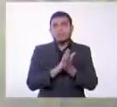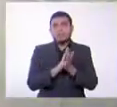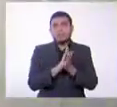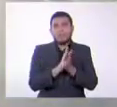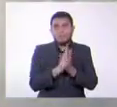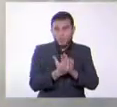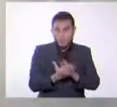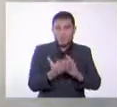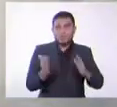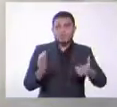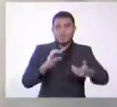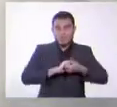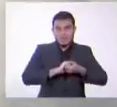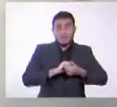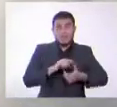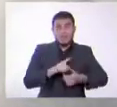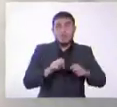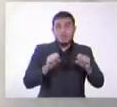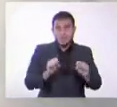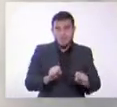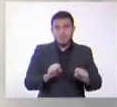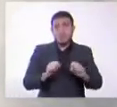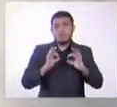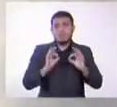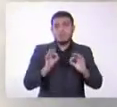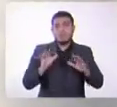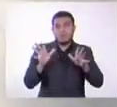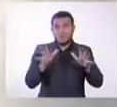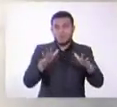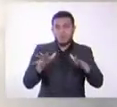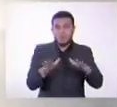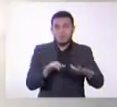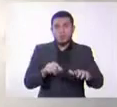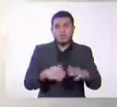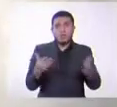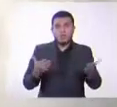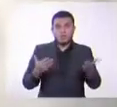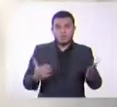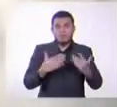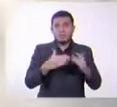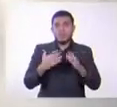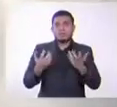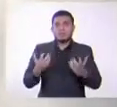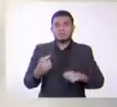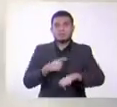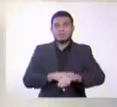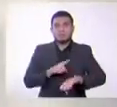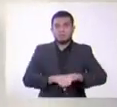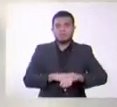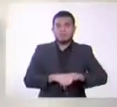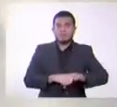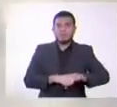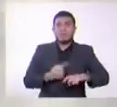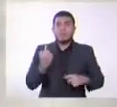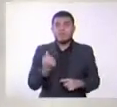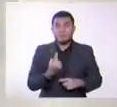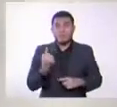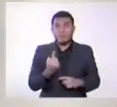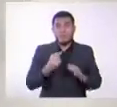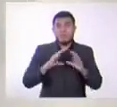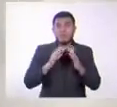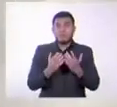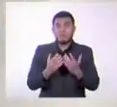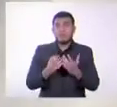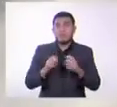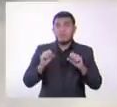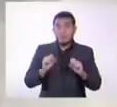superar estas condiciones climáticas y ambientales que pueden ser adversas muchas veces, son las únicas especies que